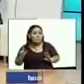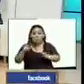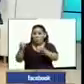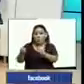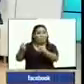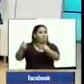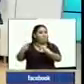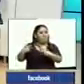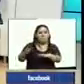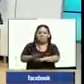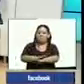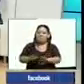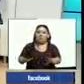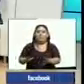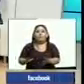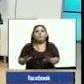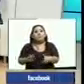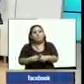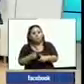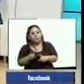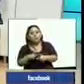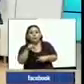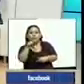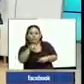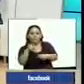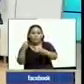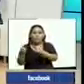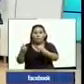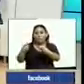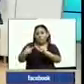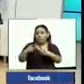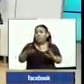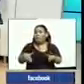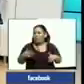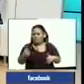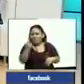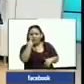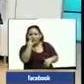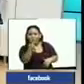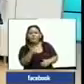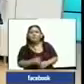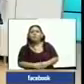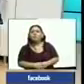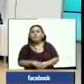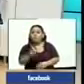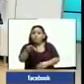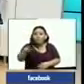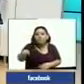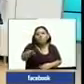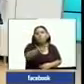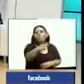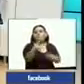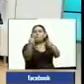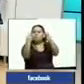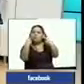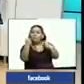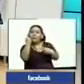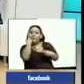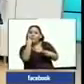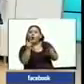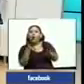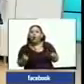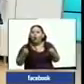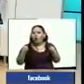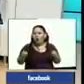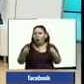oportunidad le dieron esta es entonces una oportunidad para que veamos amigos televidentes la forma